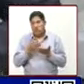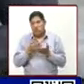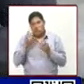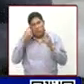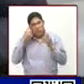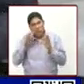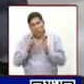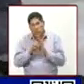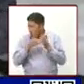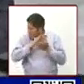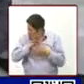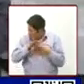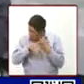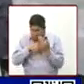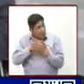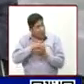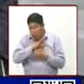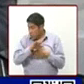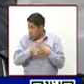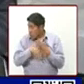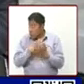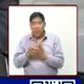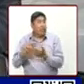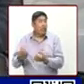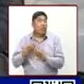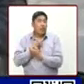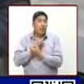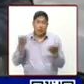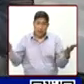concerniente a lo que tenga, ya sea proporcionado a los